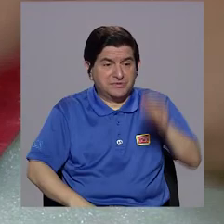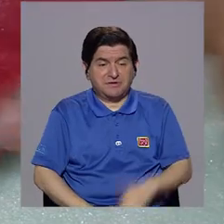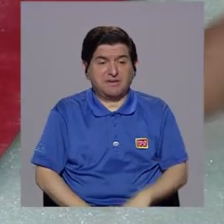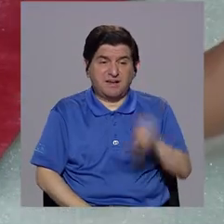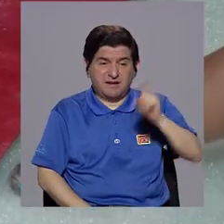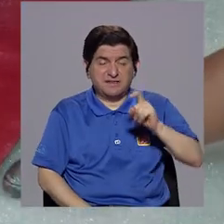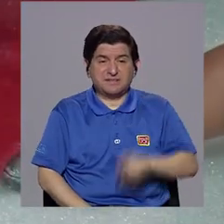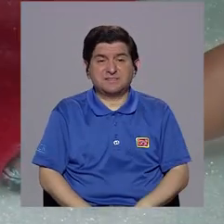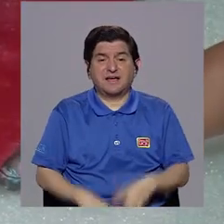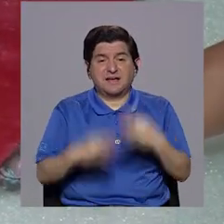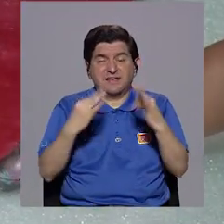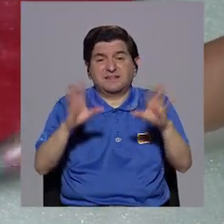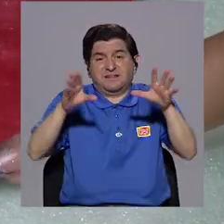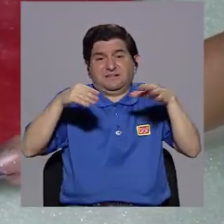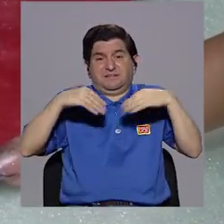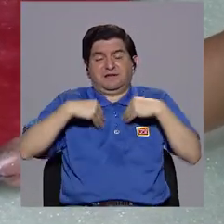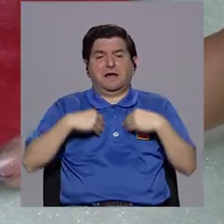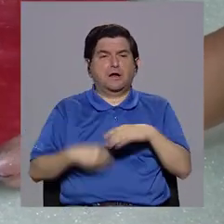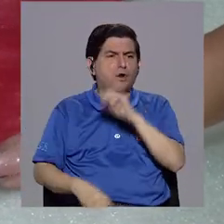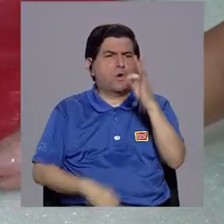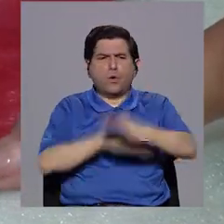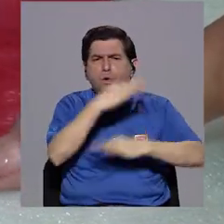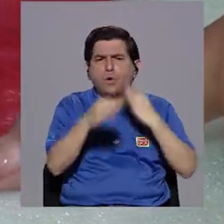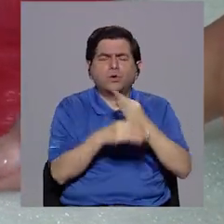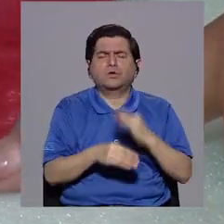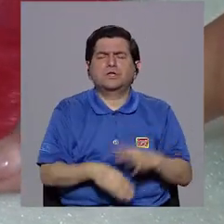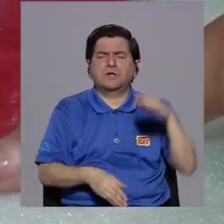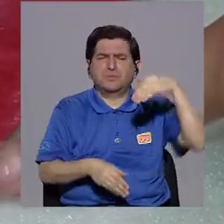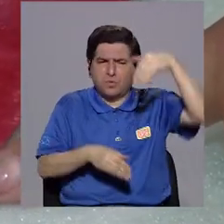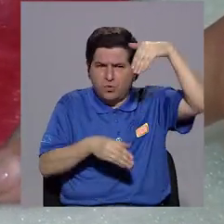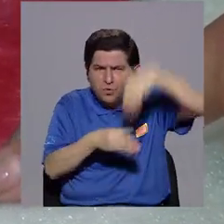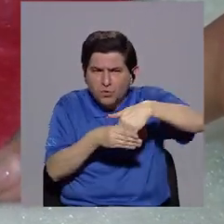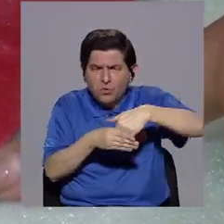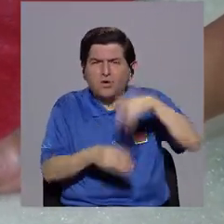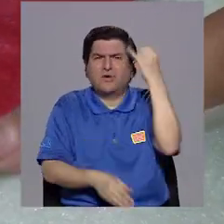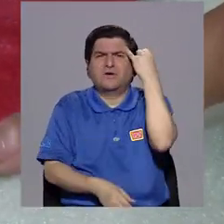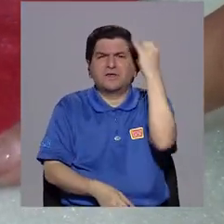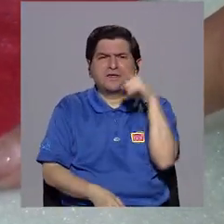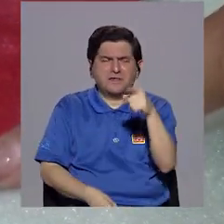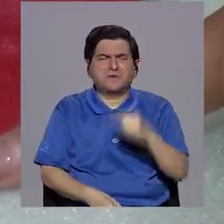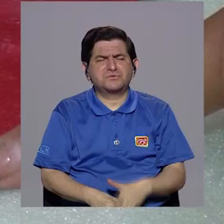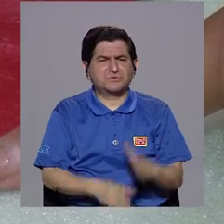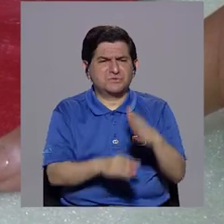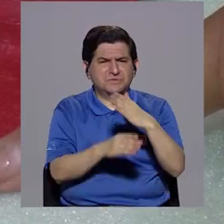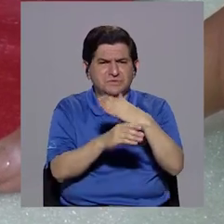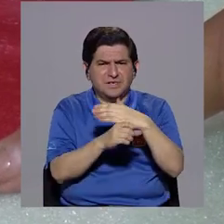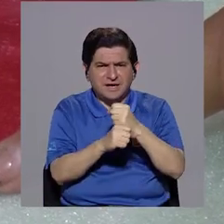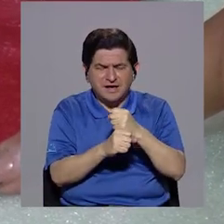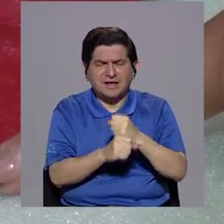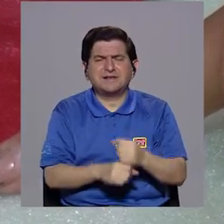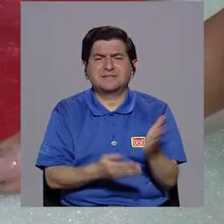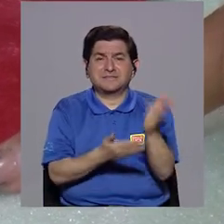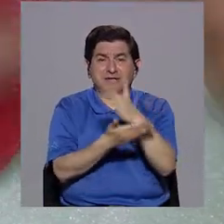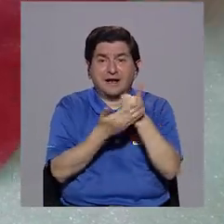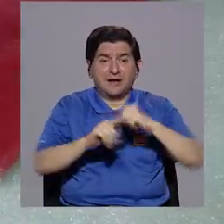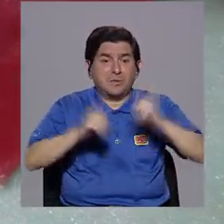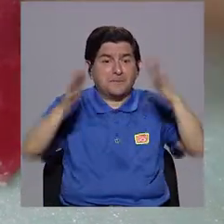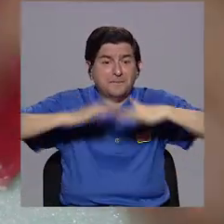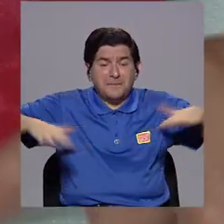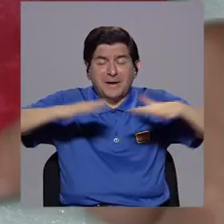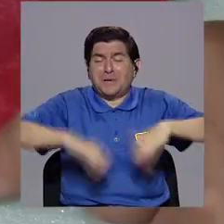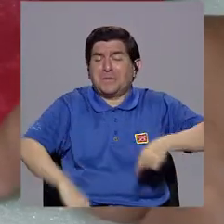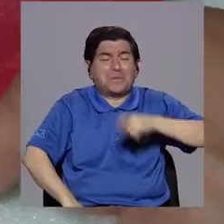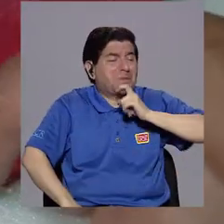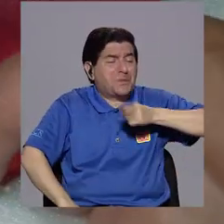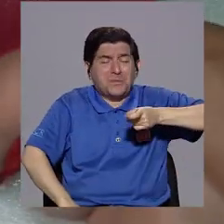que adaptarse. Correcto. Okay. O muchas veces que llegas a hacer un tipo de intervención y vas con la idea de que vas a ir a hacer algo y llegas y el espacio